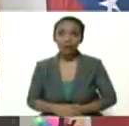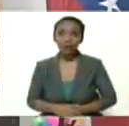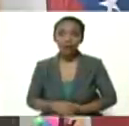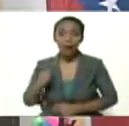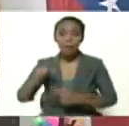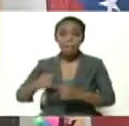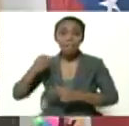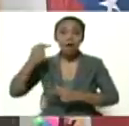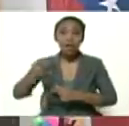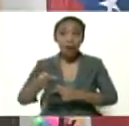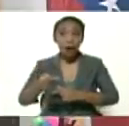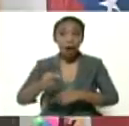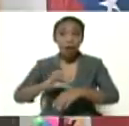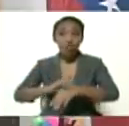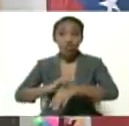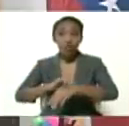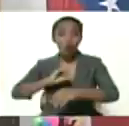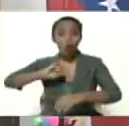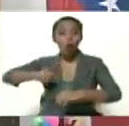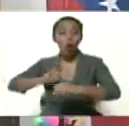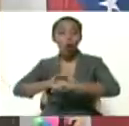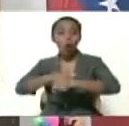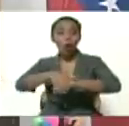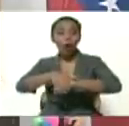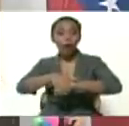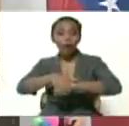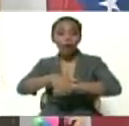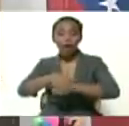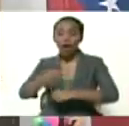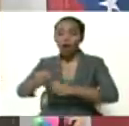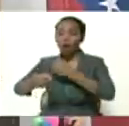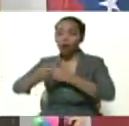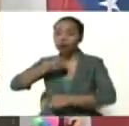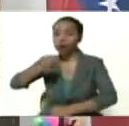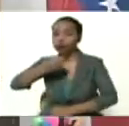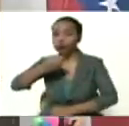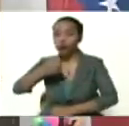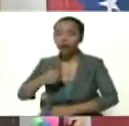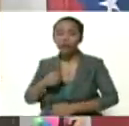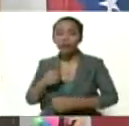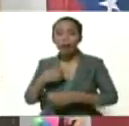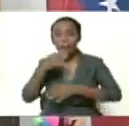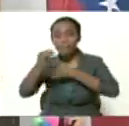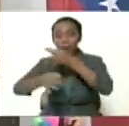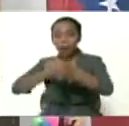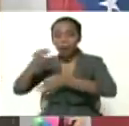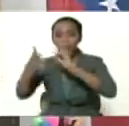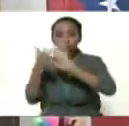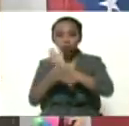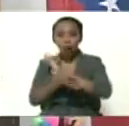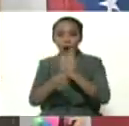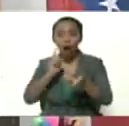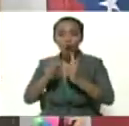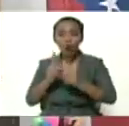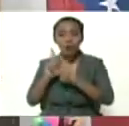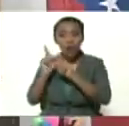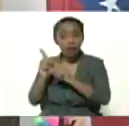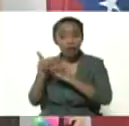Mañana el doctor Jorge Rodríguez va a dar detalles sobre alguna de estas,